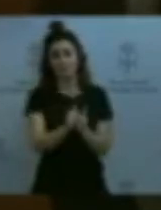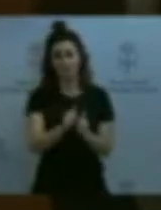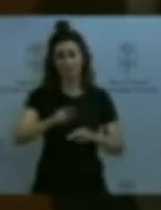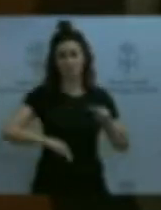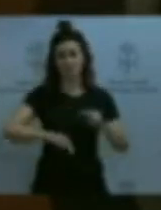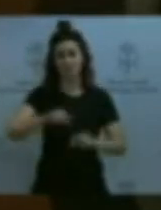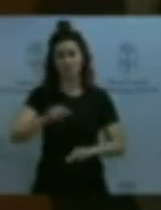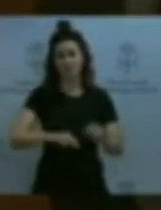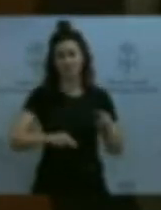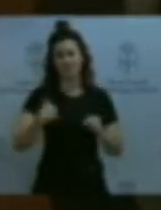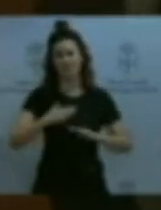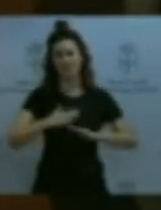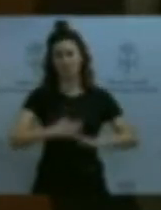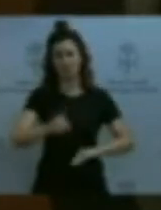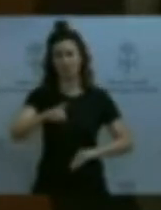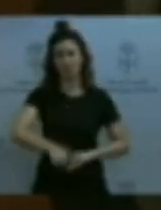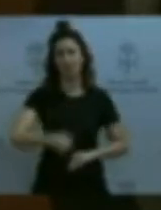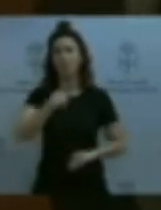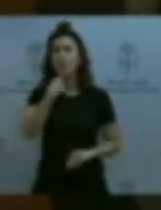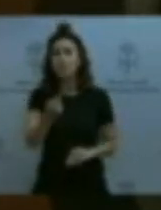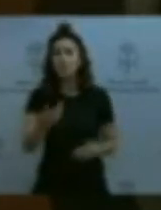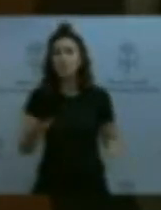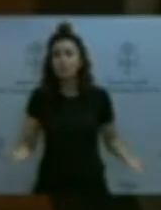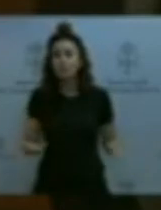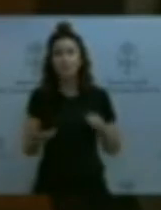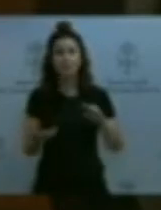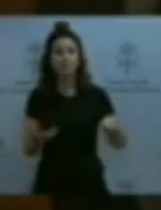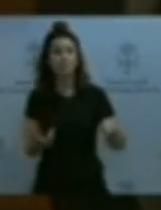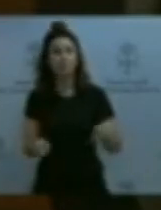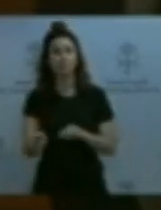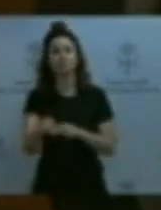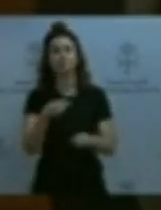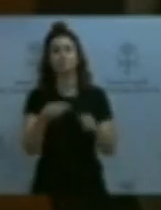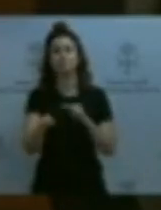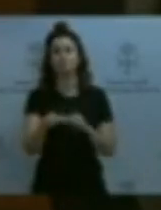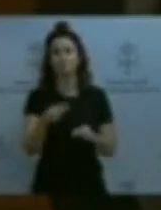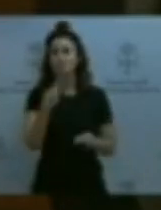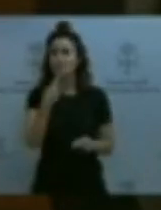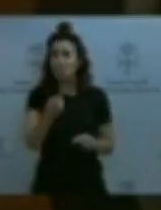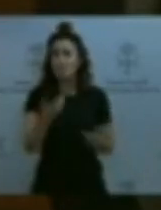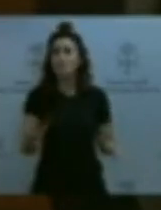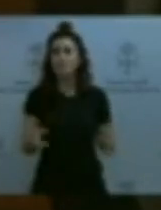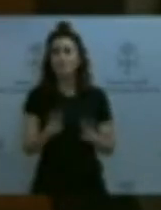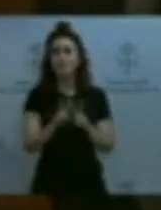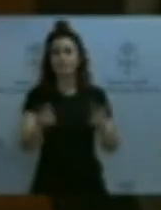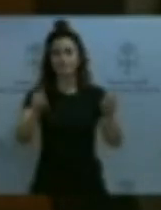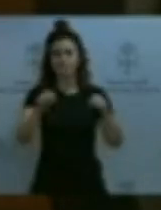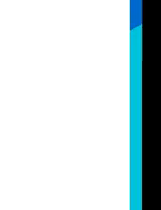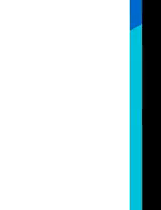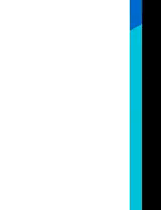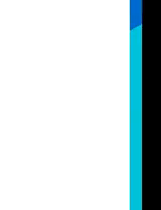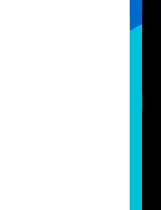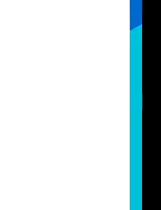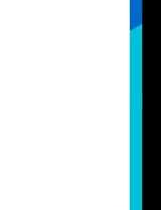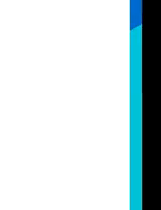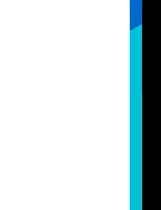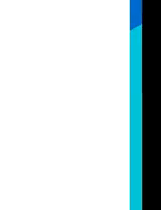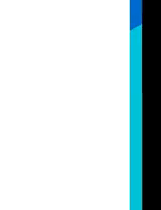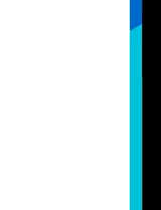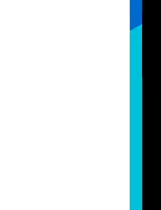hizo ejercicio de transparencia oiga mire en este asunto transparencia ninguna muchas gracias señor presidente